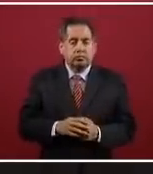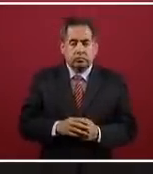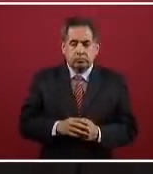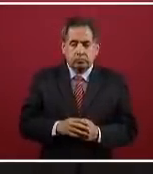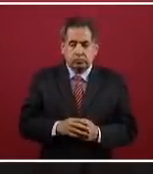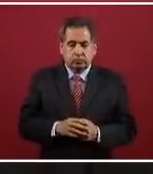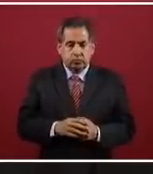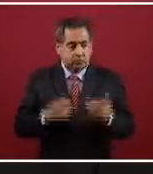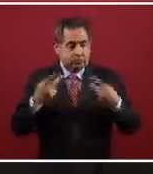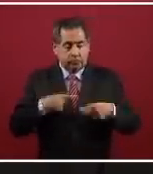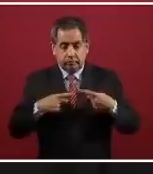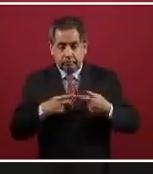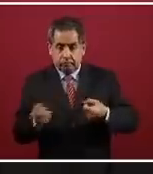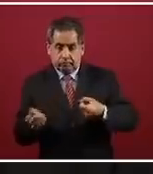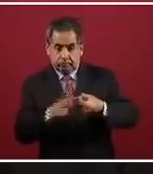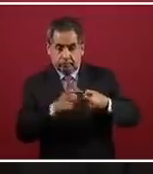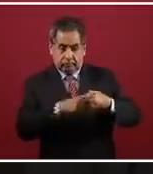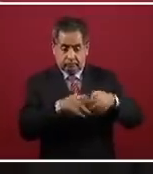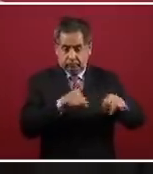que sus trabajadores